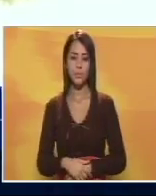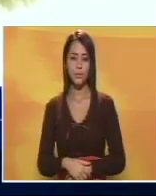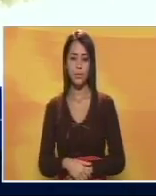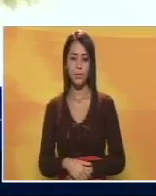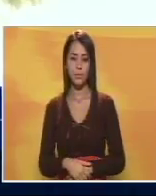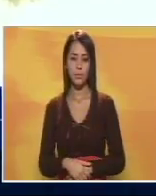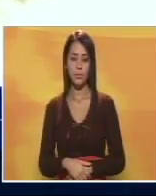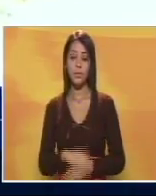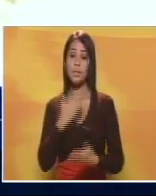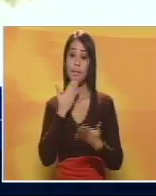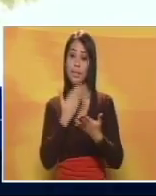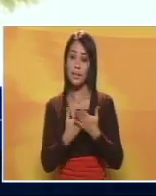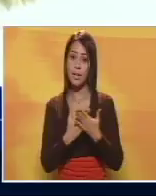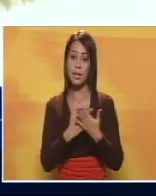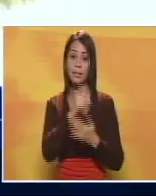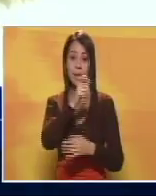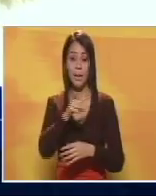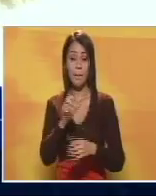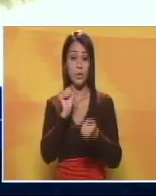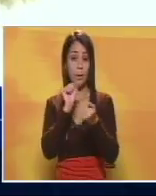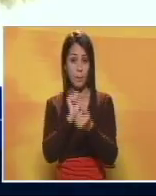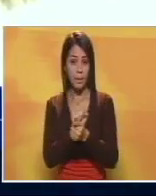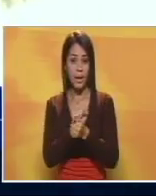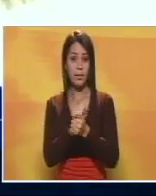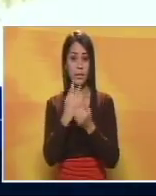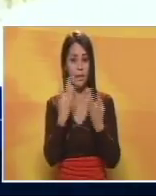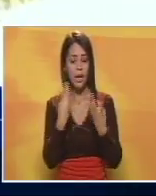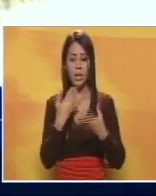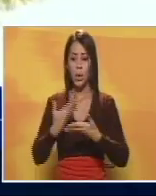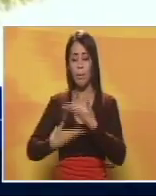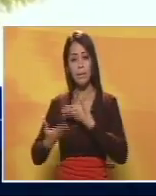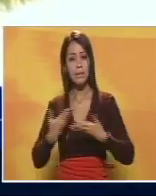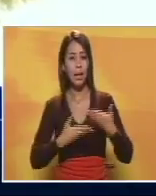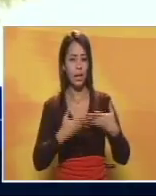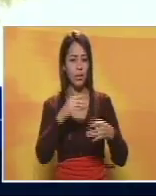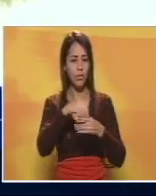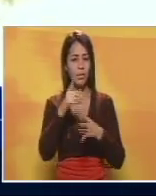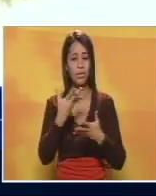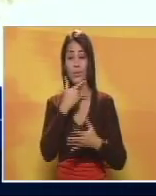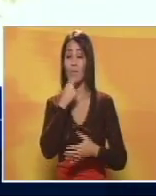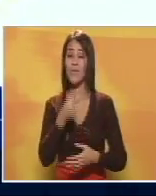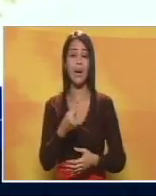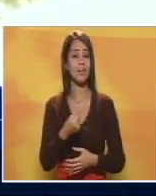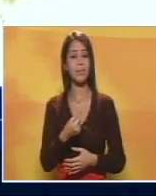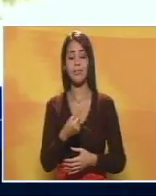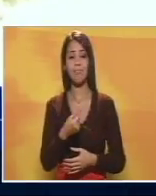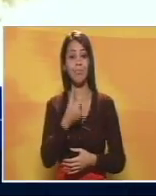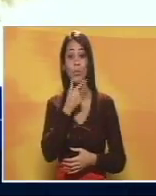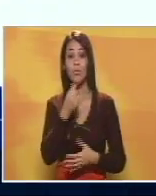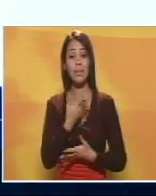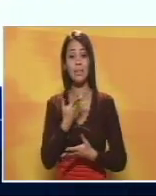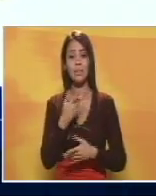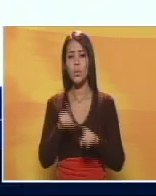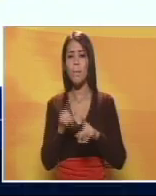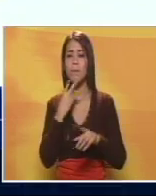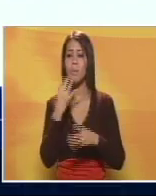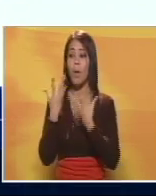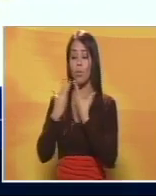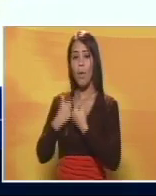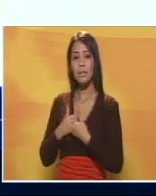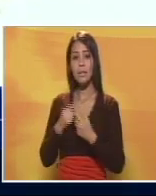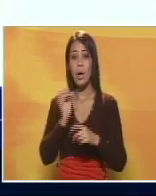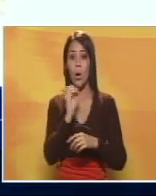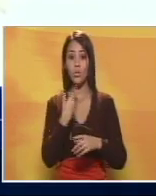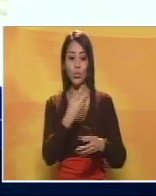y también gracias a los presos que estuvieron conmigo compartiendo allí, porque no es fácil, ¿me entiendes? No es lo mismo que te lo cuenten a tú estar